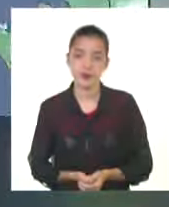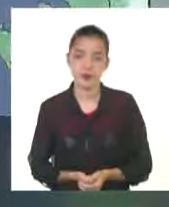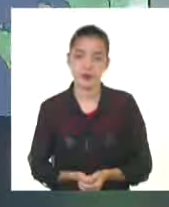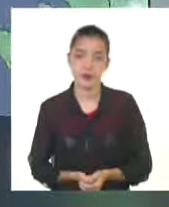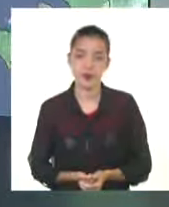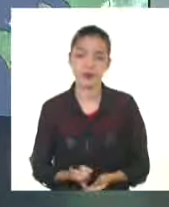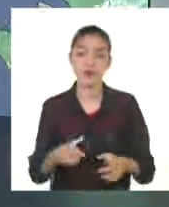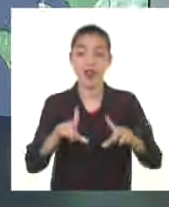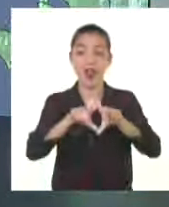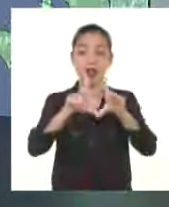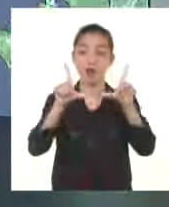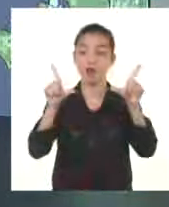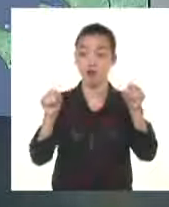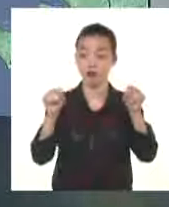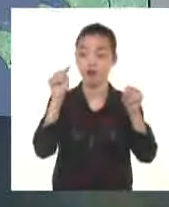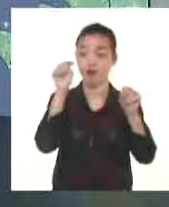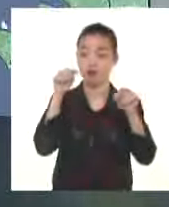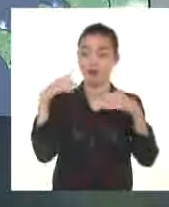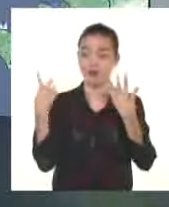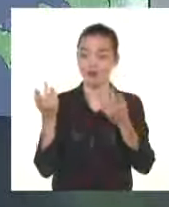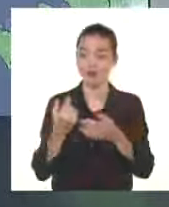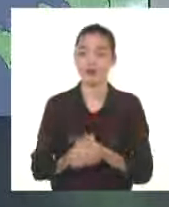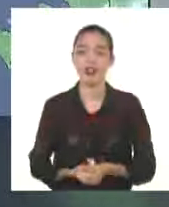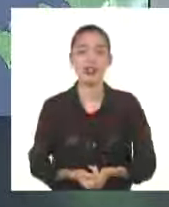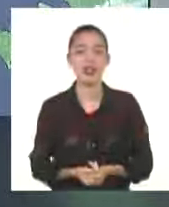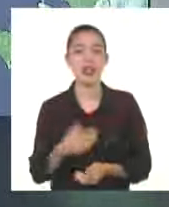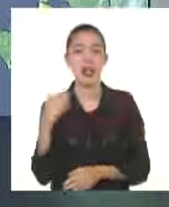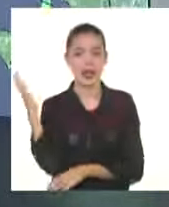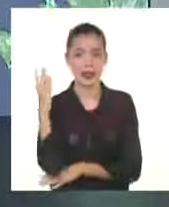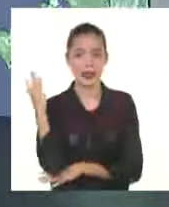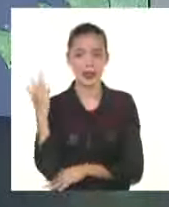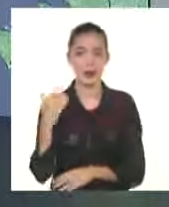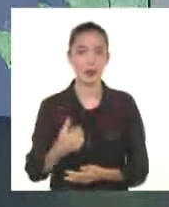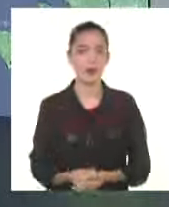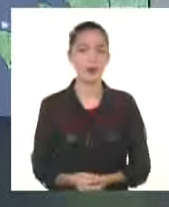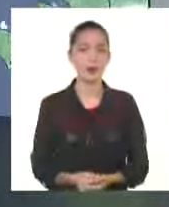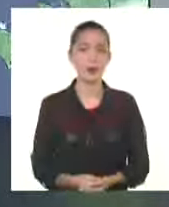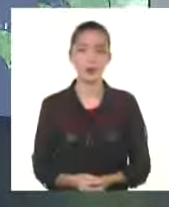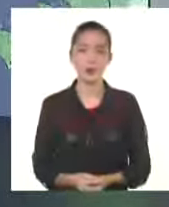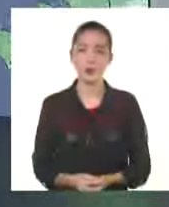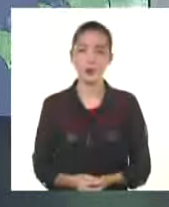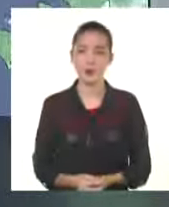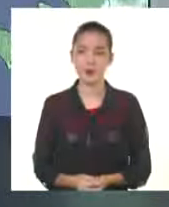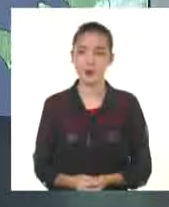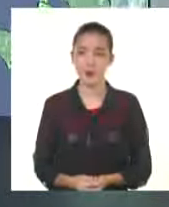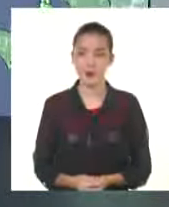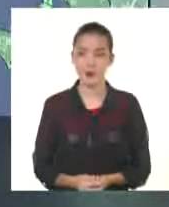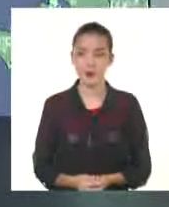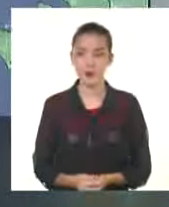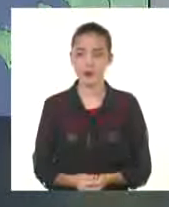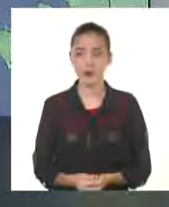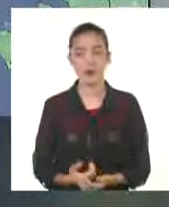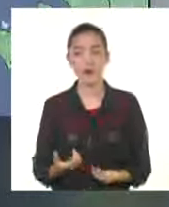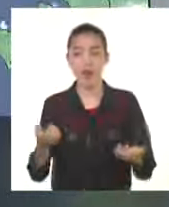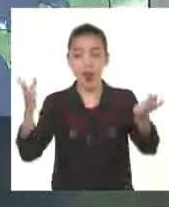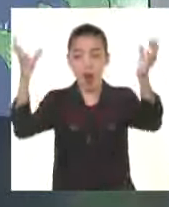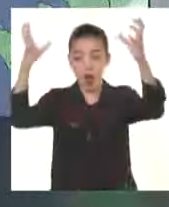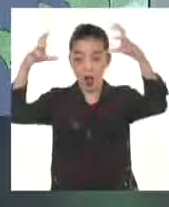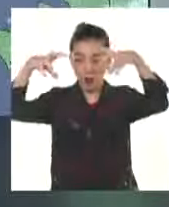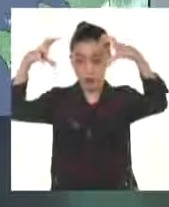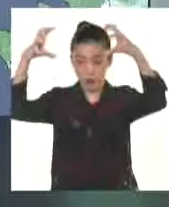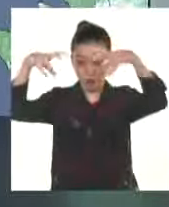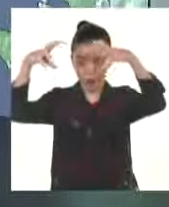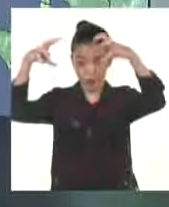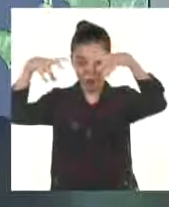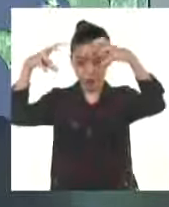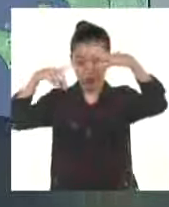las condiciones en nuestro país han continuado siendo favorables para lluvias, sobre todo en la parte occidental, también algunos chubascos, tormentas eléctricas en la tarde